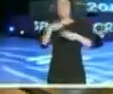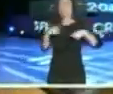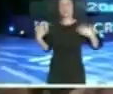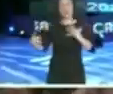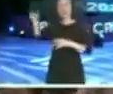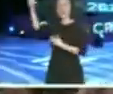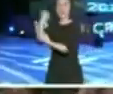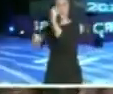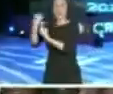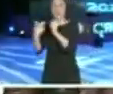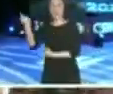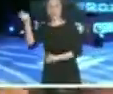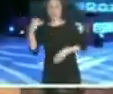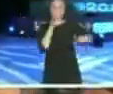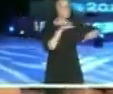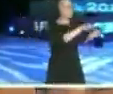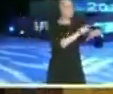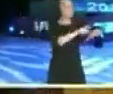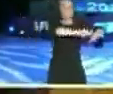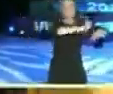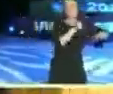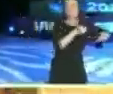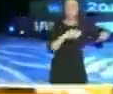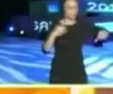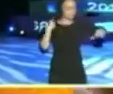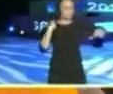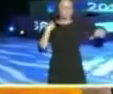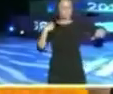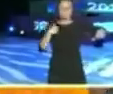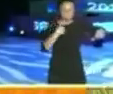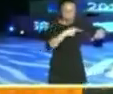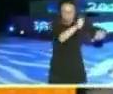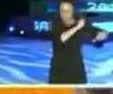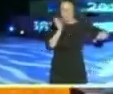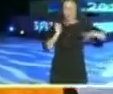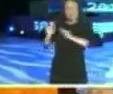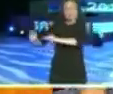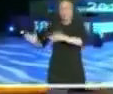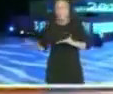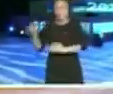Se tropeó, pues un esclavo de ella soy.